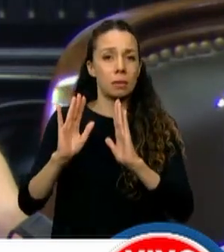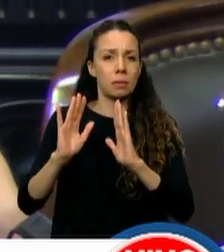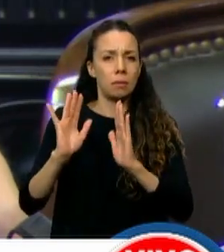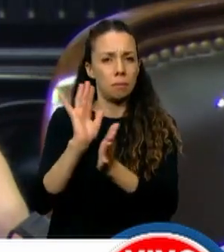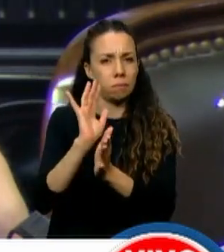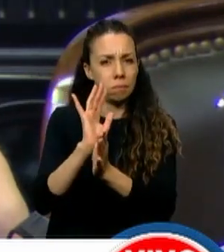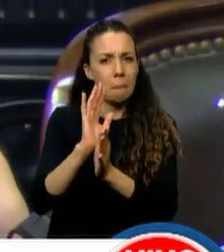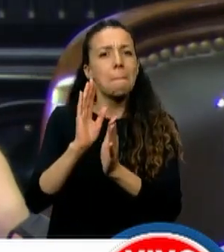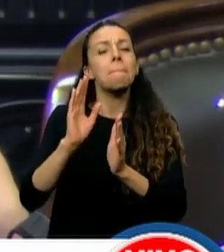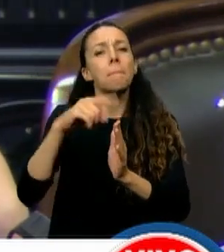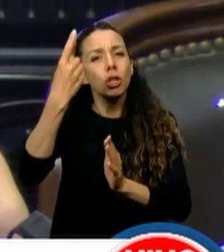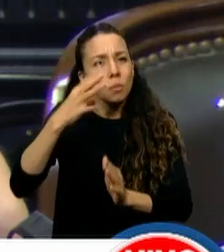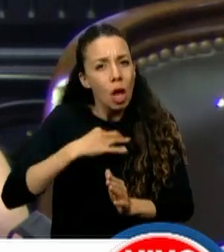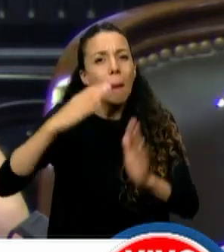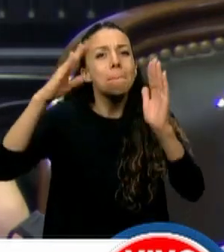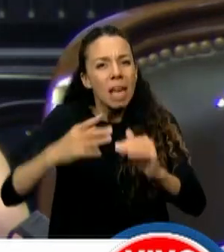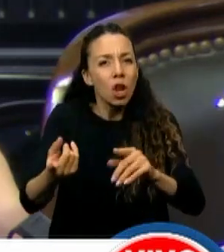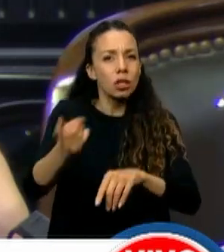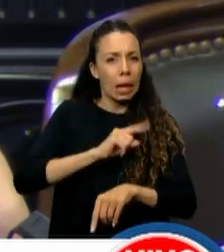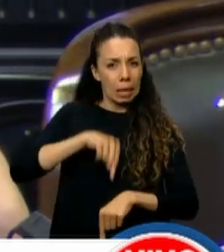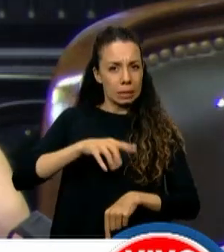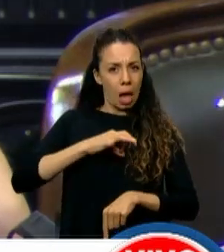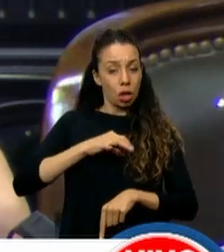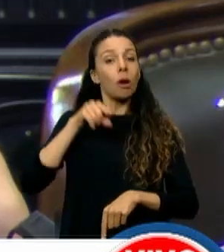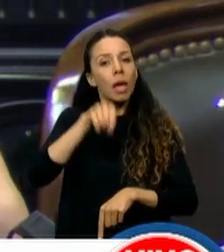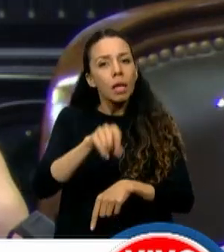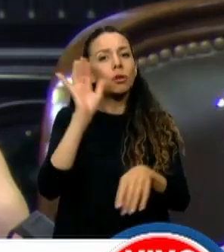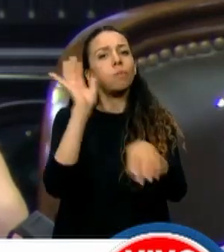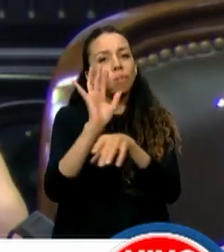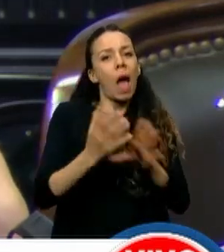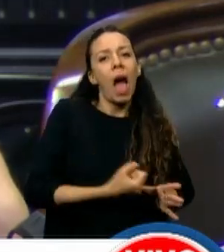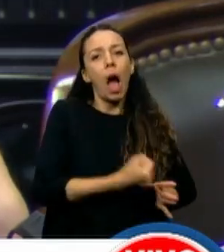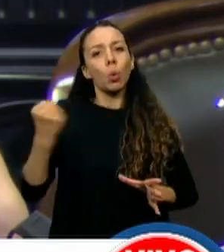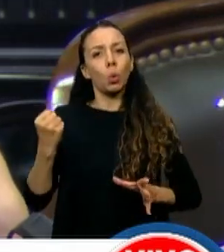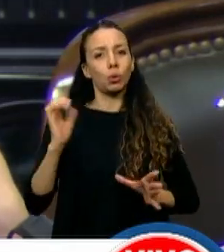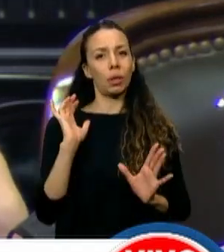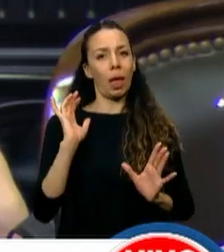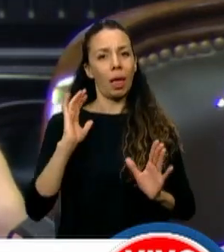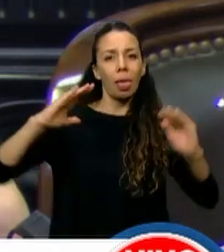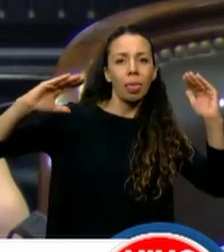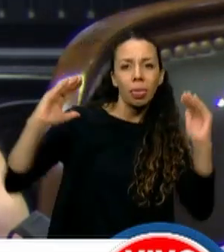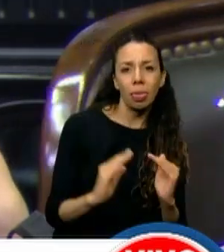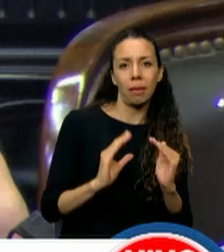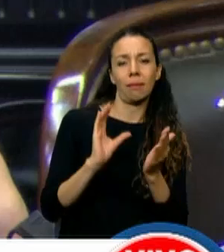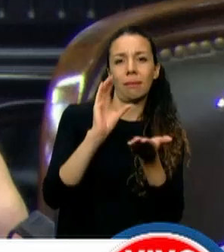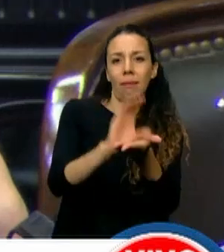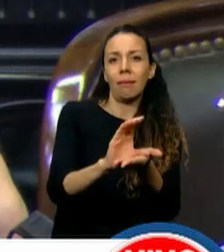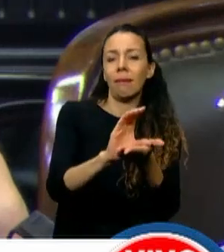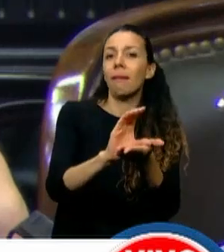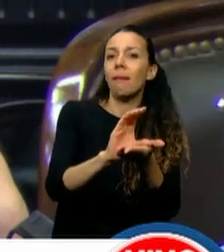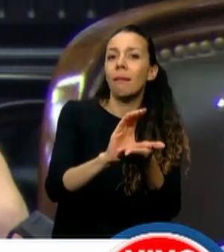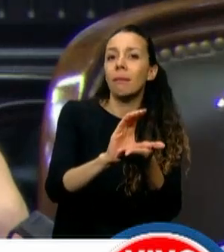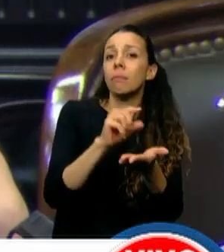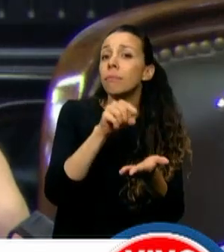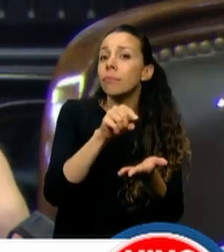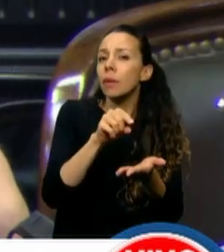4.500 viviendas menos. Esto es ajuste. Ajuste en la inversión pública, en las viviendas sociales para sacar a gente de la